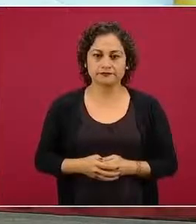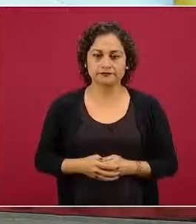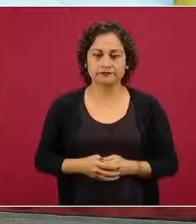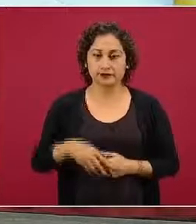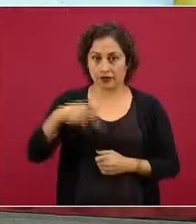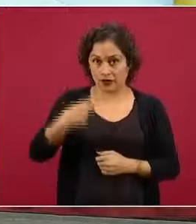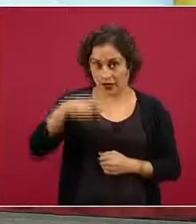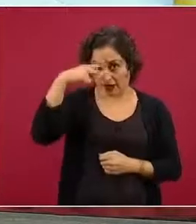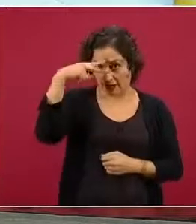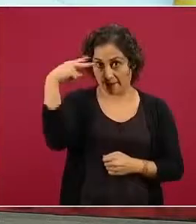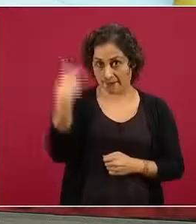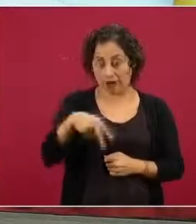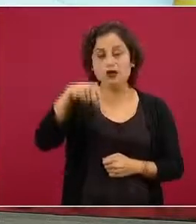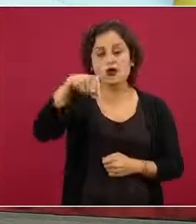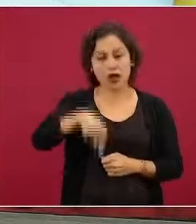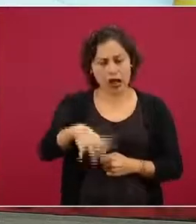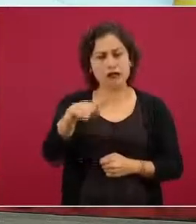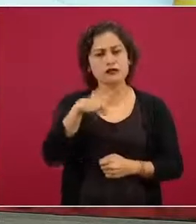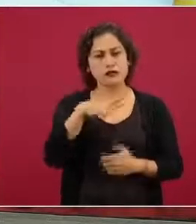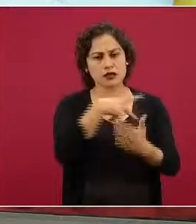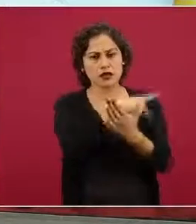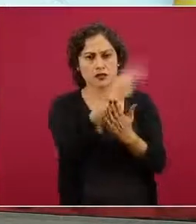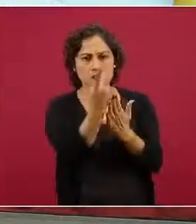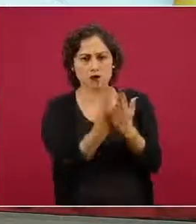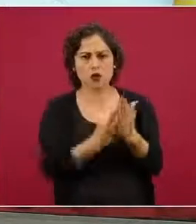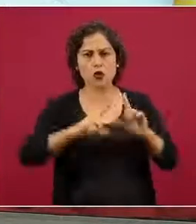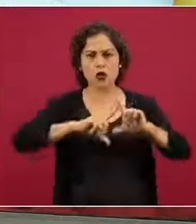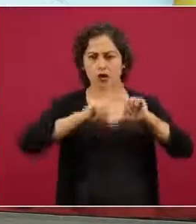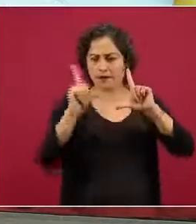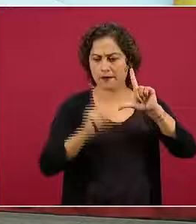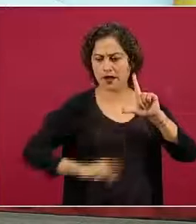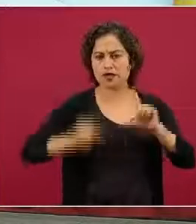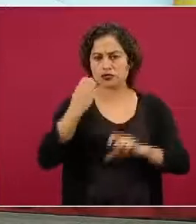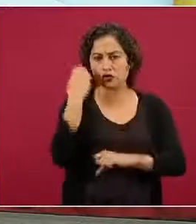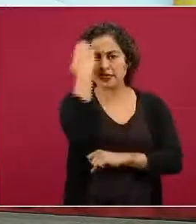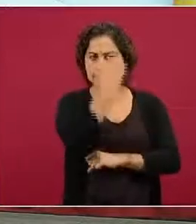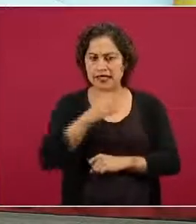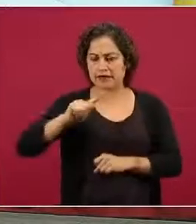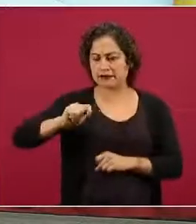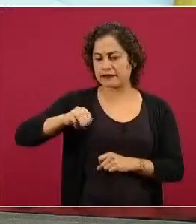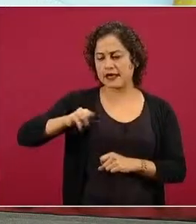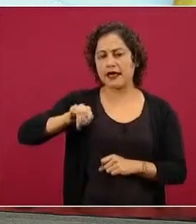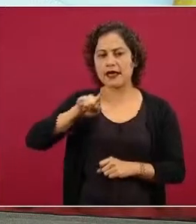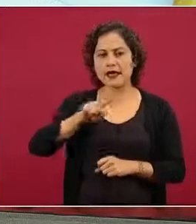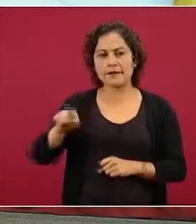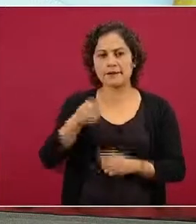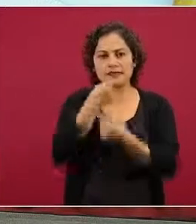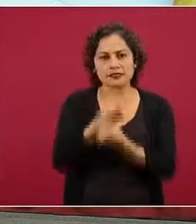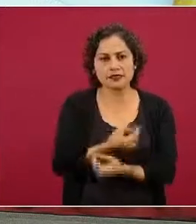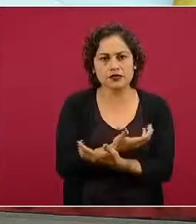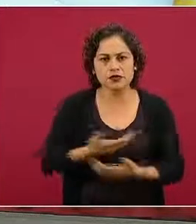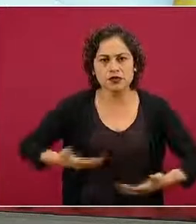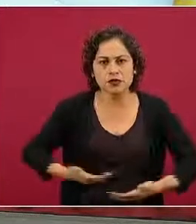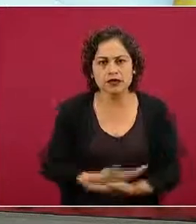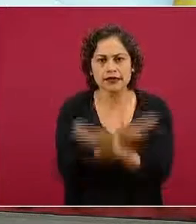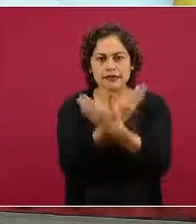En México tenemos un programa nacional de tamizaje auditivo neonatal e intervención